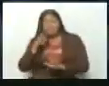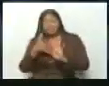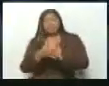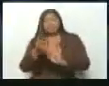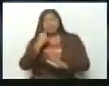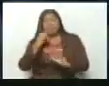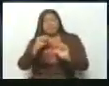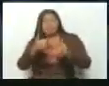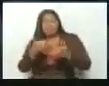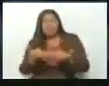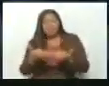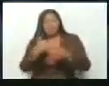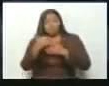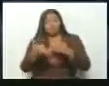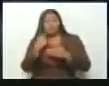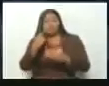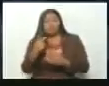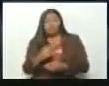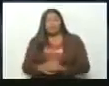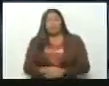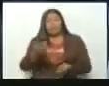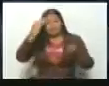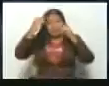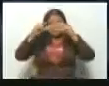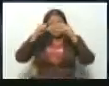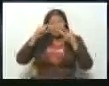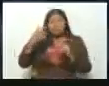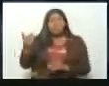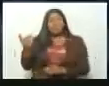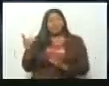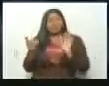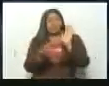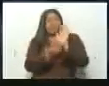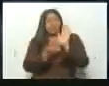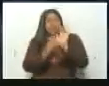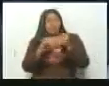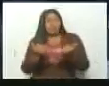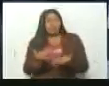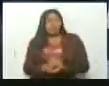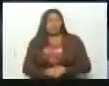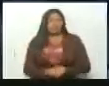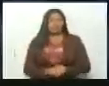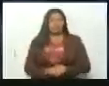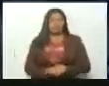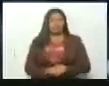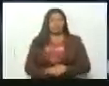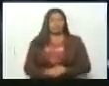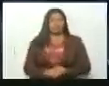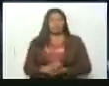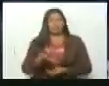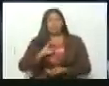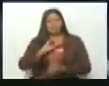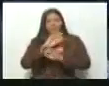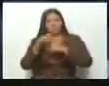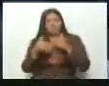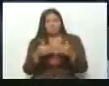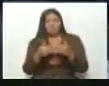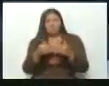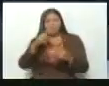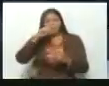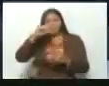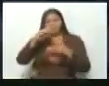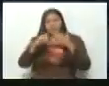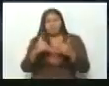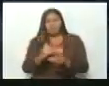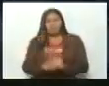les decía al inicio a Pedro y a Dair, la maravilla de la cobertura de la gira euroasiática del presidente Nicolás